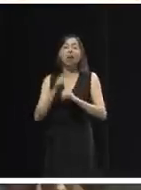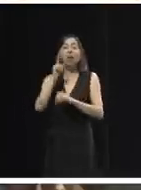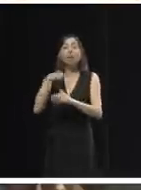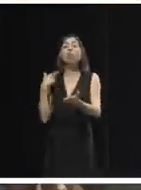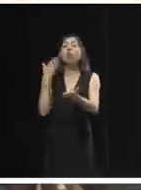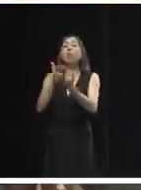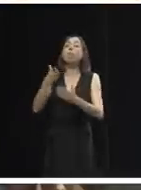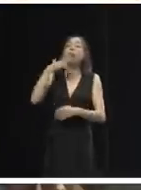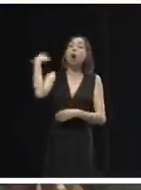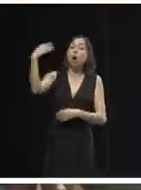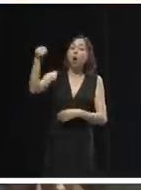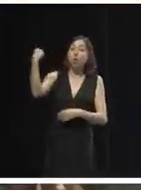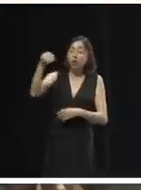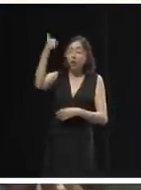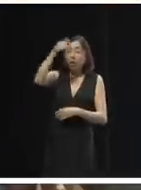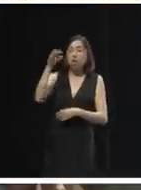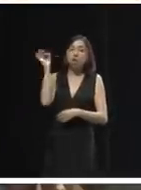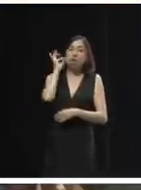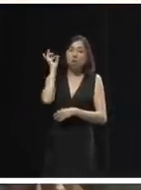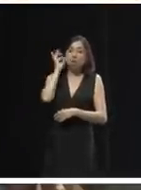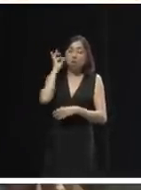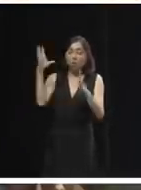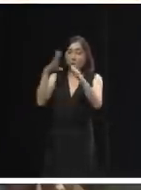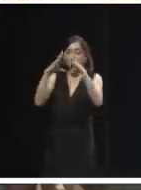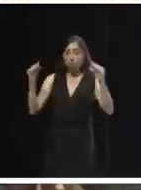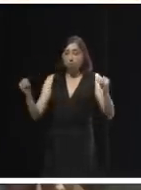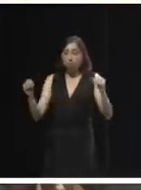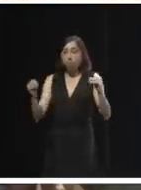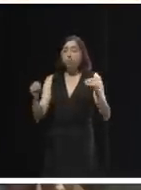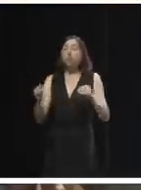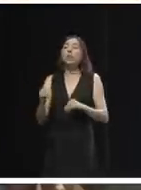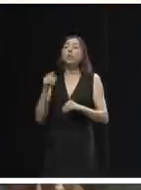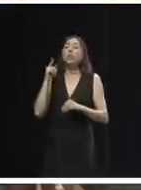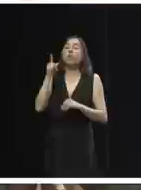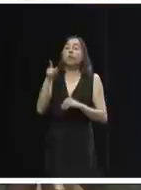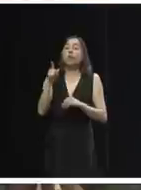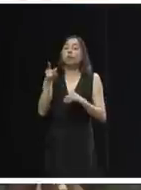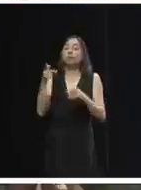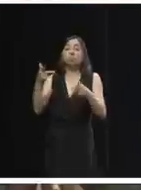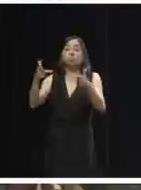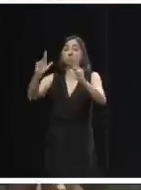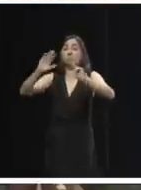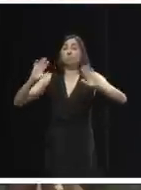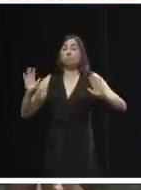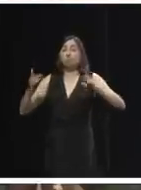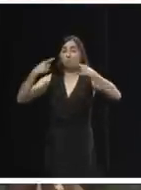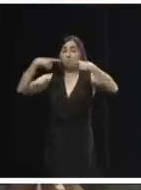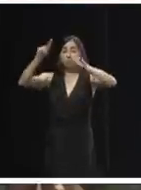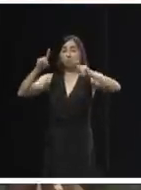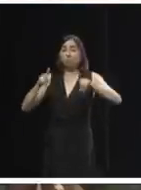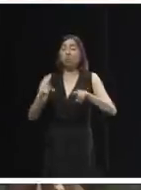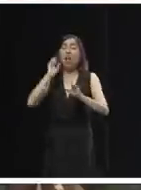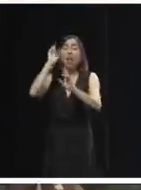los jóvenes y a las jóvenes andaluzas que está en sus manos que